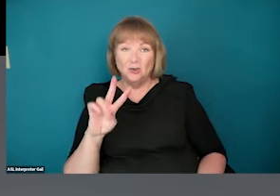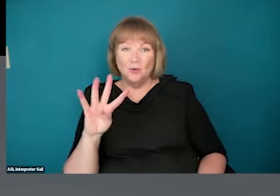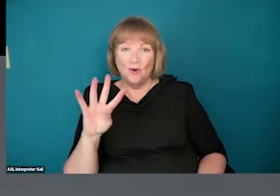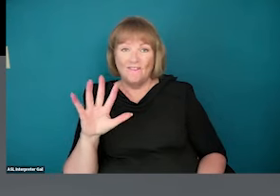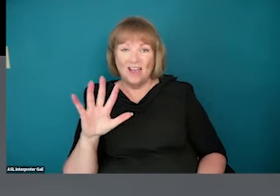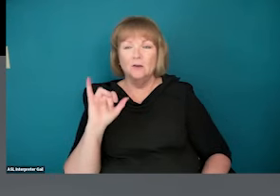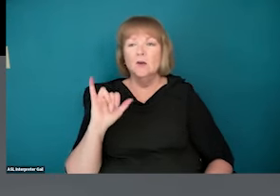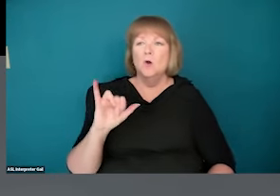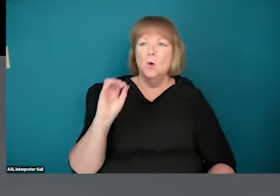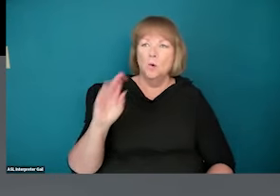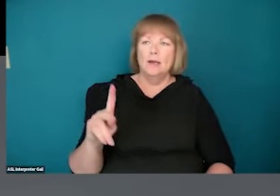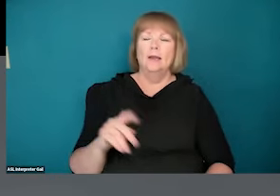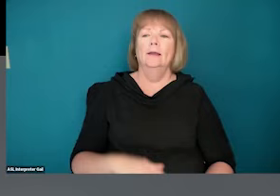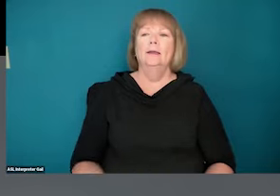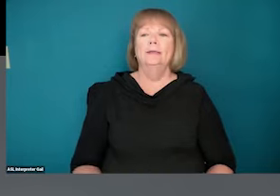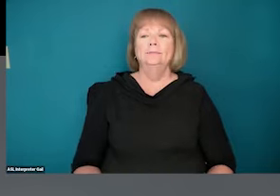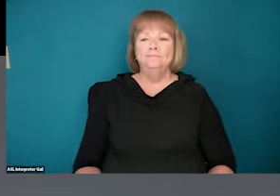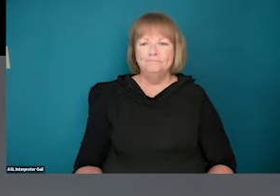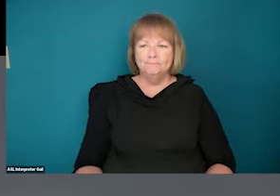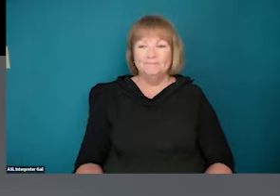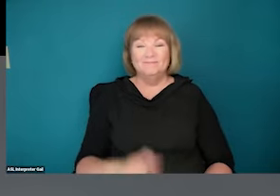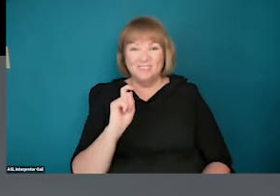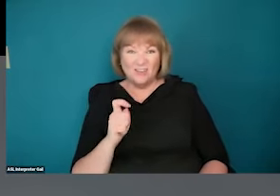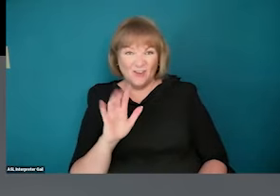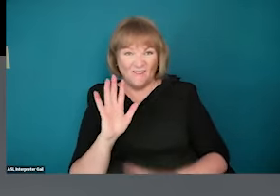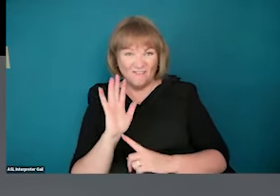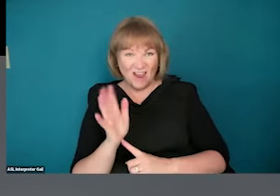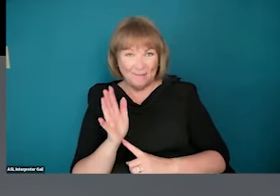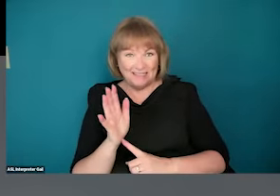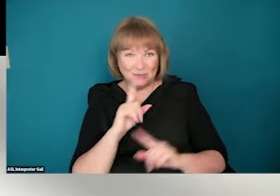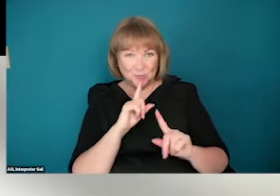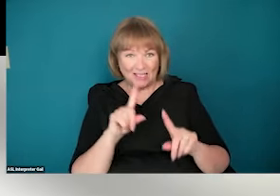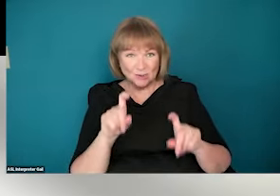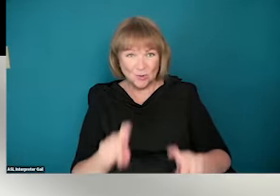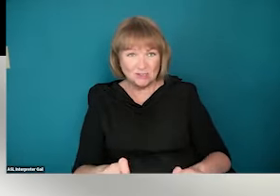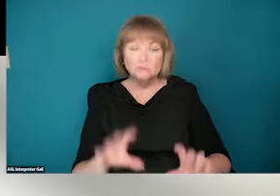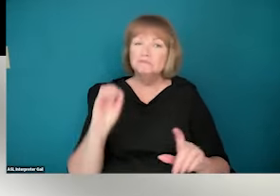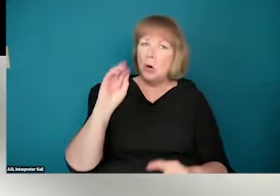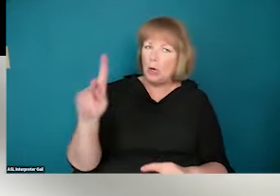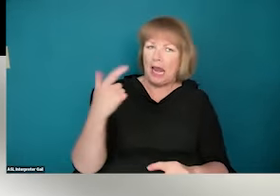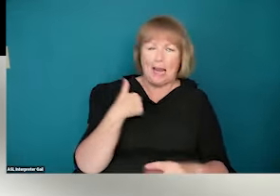Ashley se tiene que ir a las 2:45. ¿Otros 5 minutos?